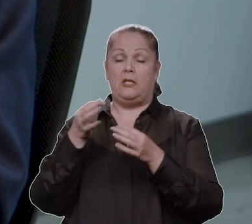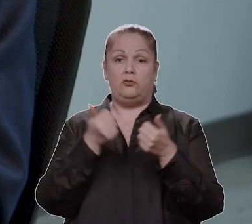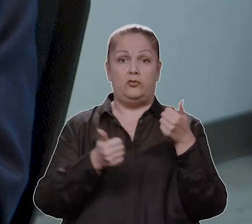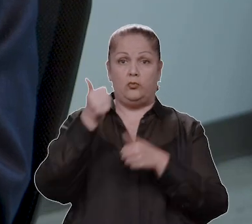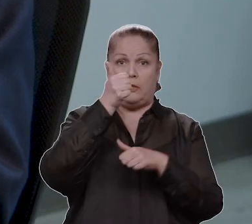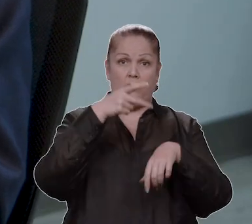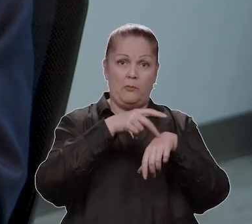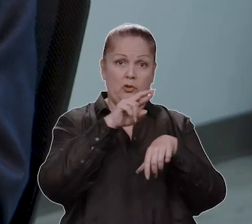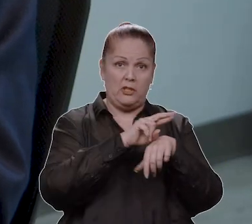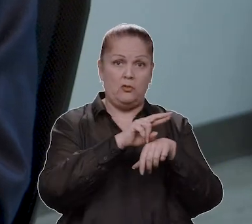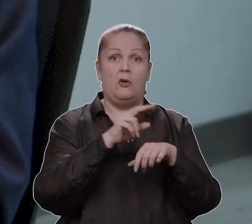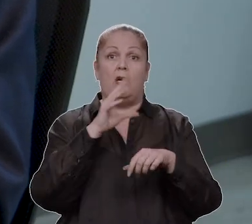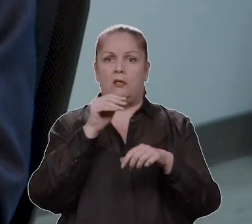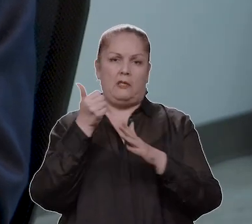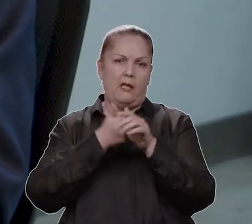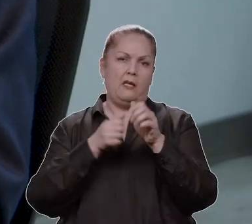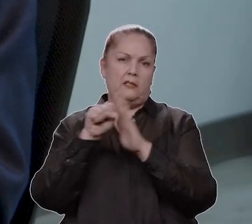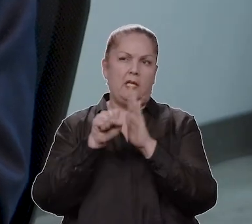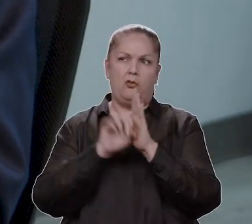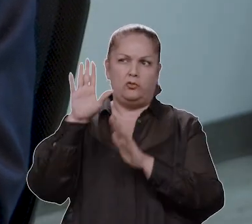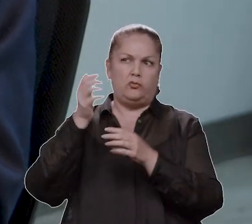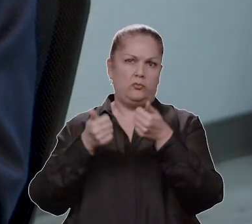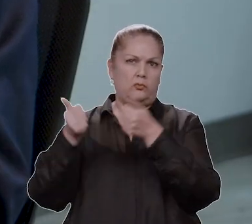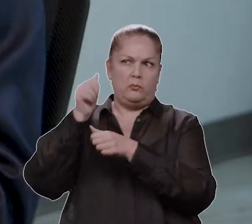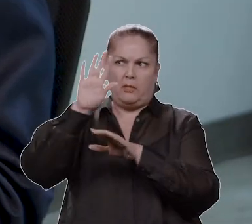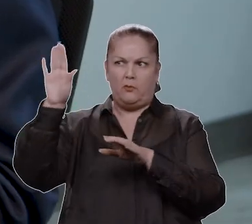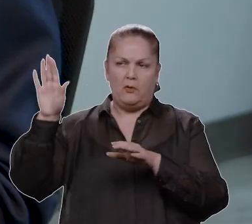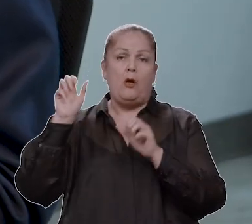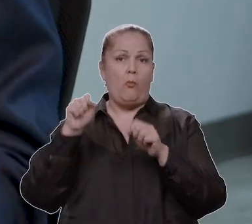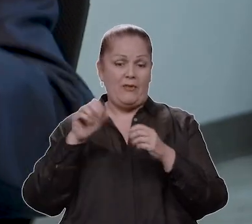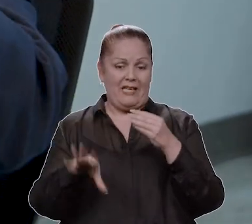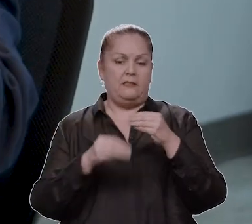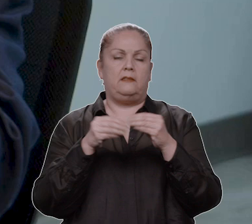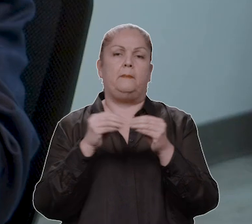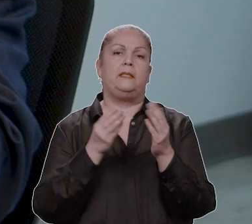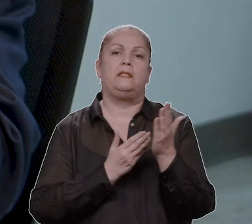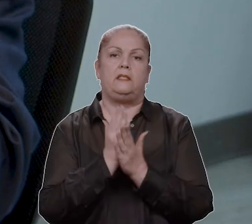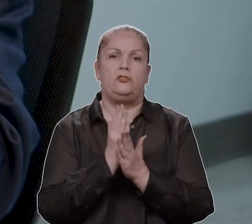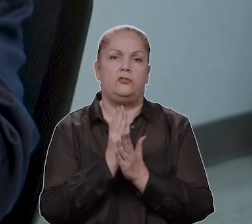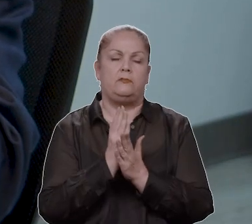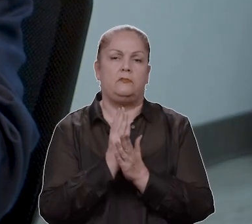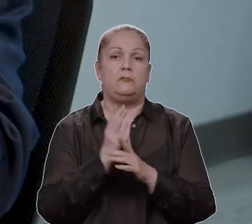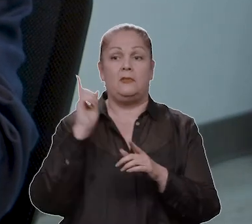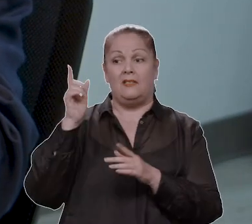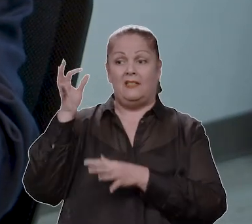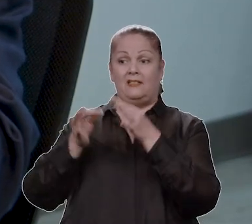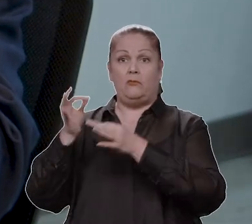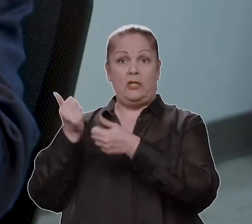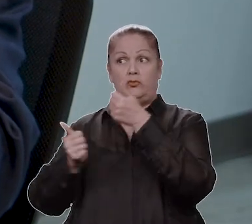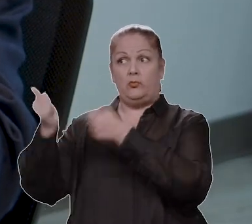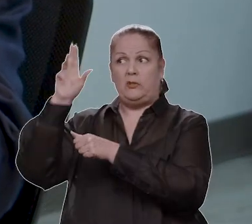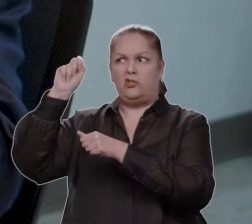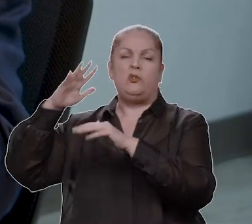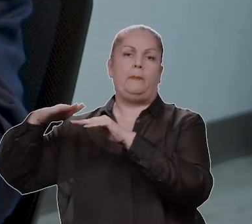Puerto Rico, al igual que los tribunales supremos de los estados, pueden reconocer más derechos de los que ha reconocido el Tribunal